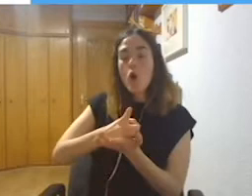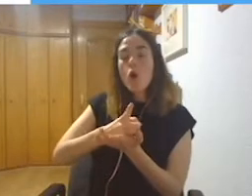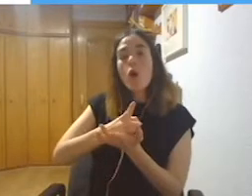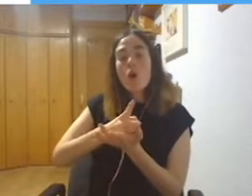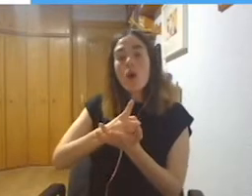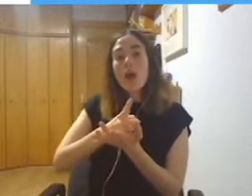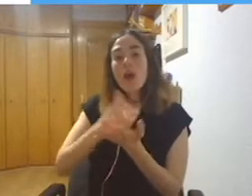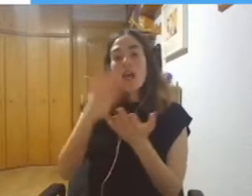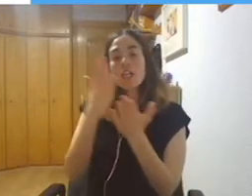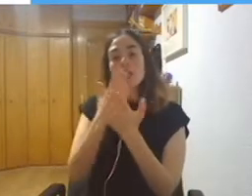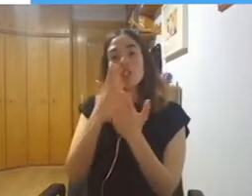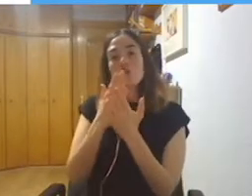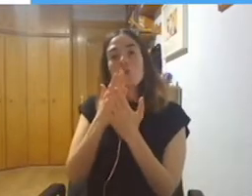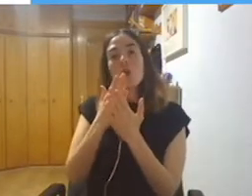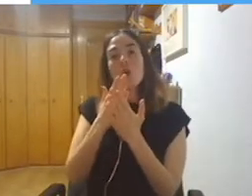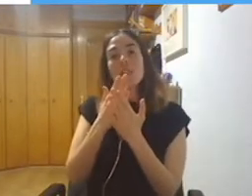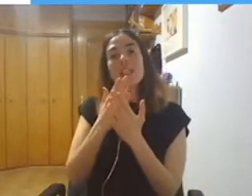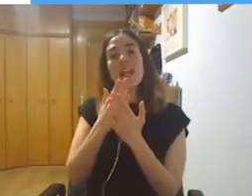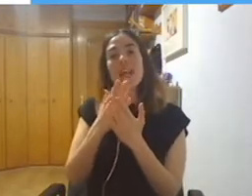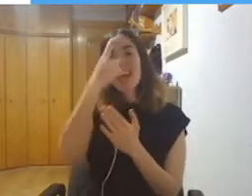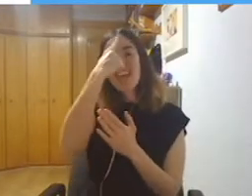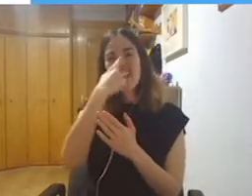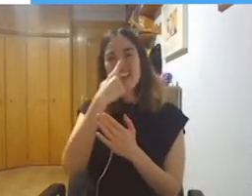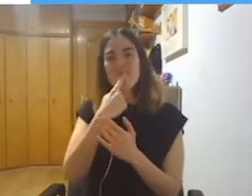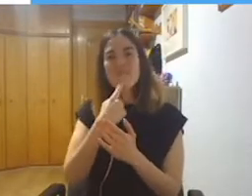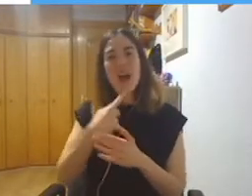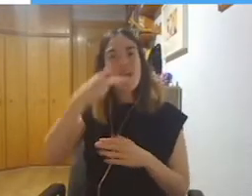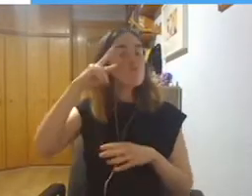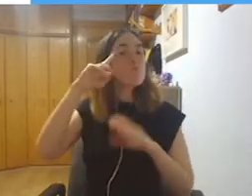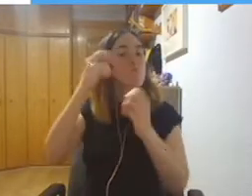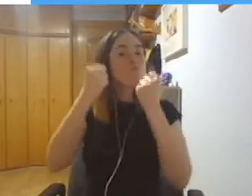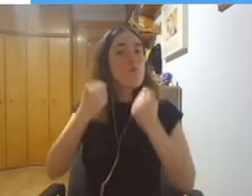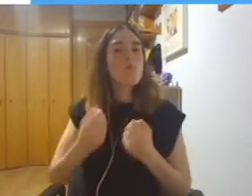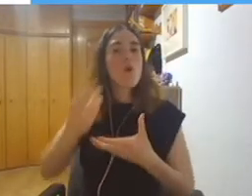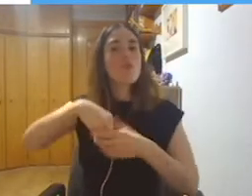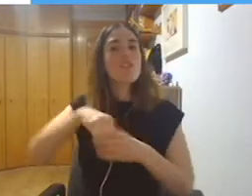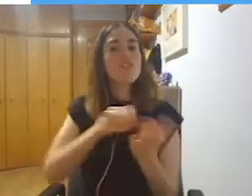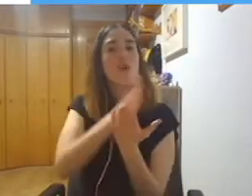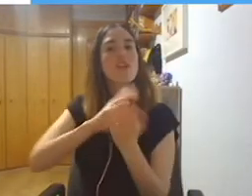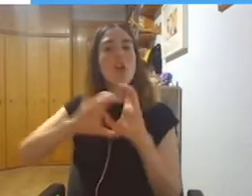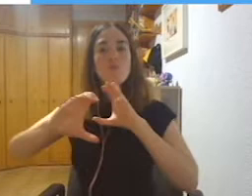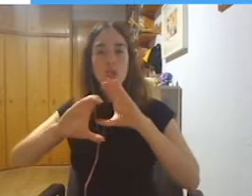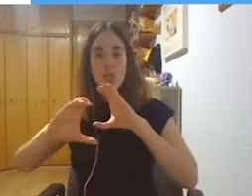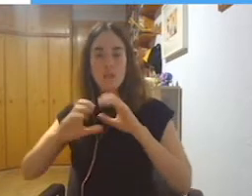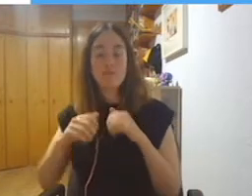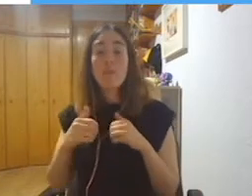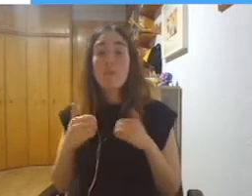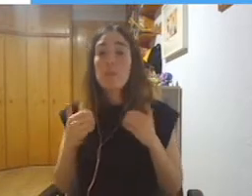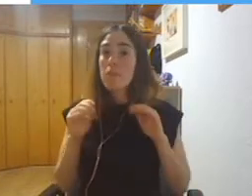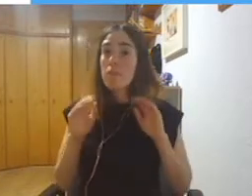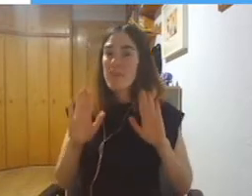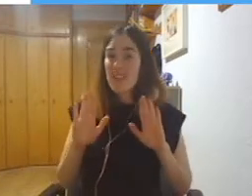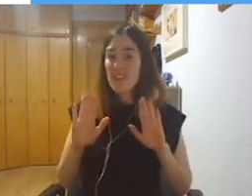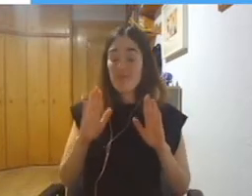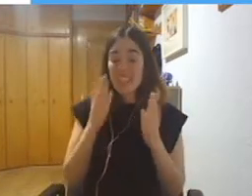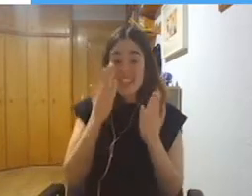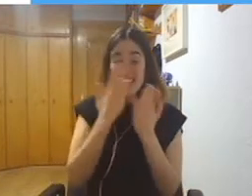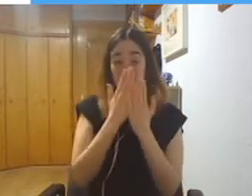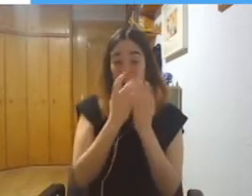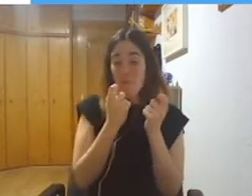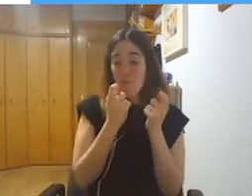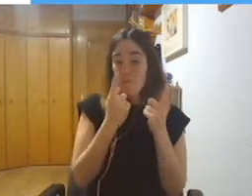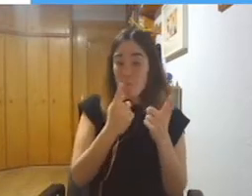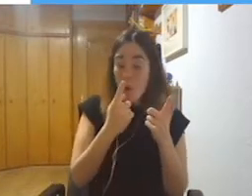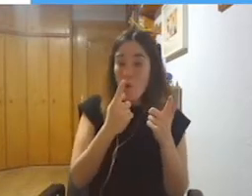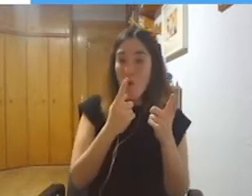los estudios sobre la imagen de las mujeres expertas en los medios. Sin embargo, de lo que hay poquísima